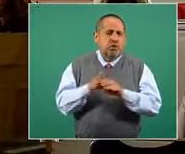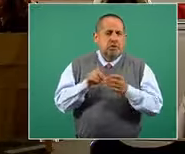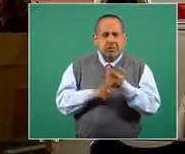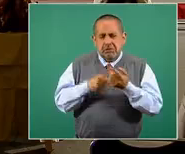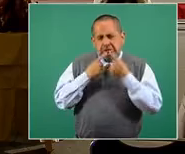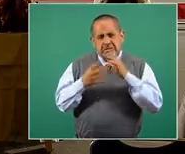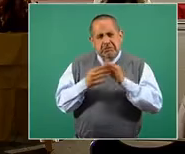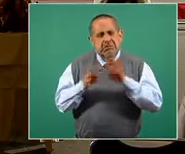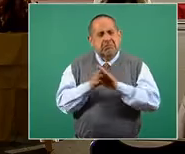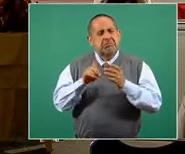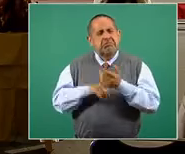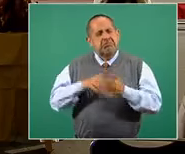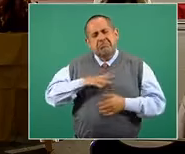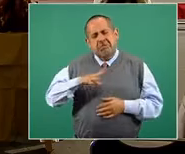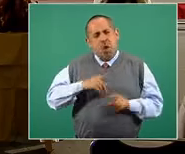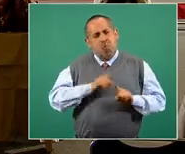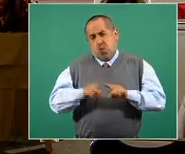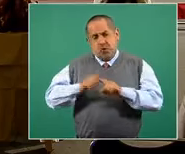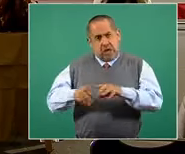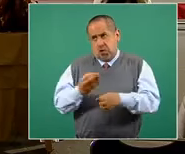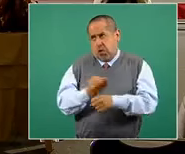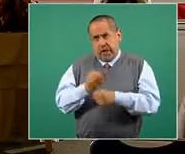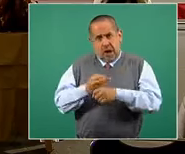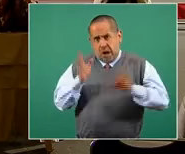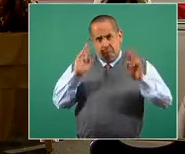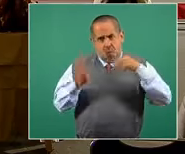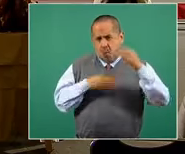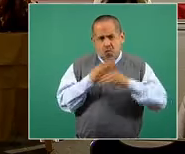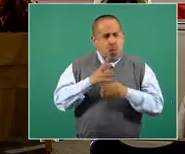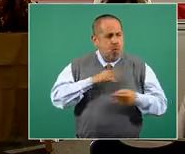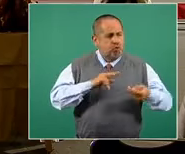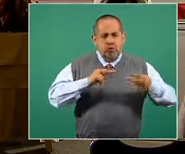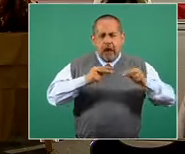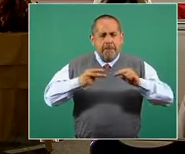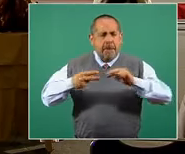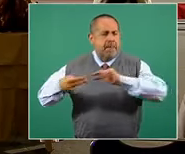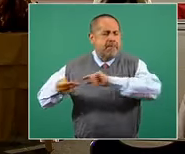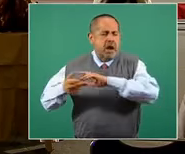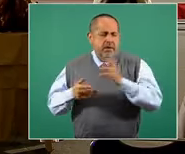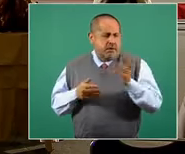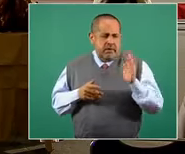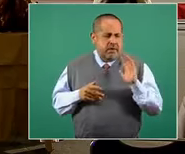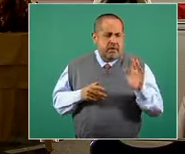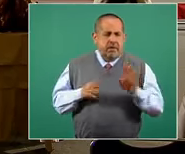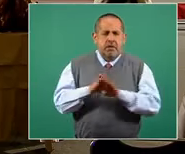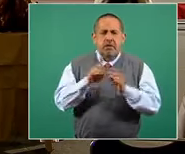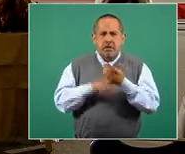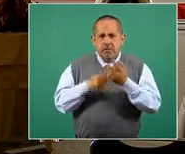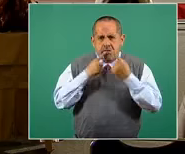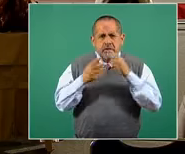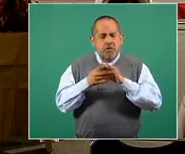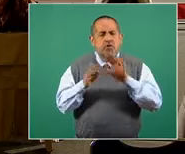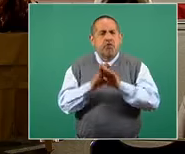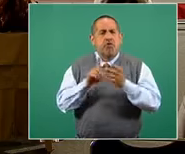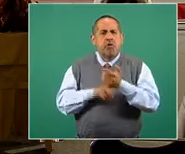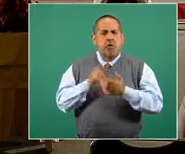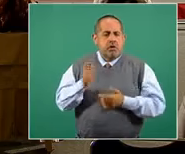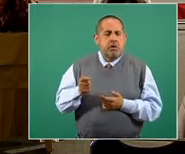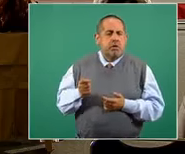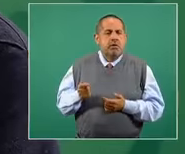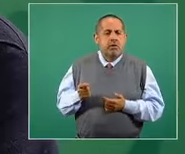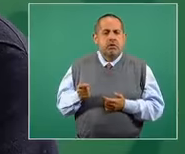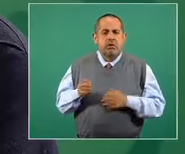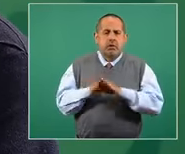muchas, inclusive ha habido muchas a nivel mundial, y esto es algo que de efecto